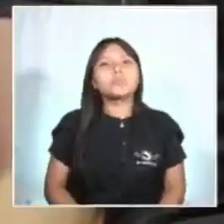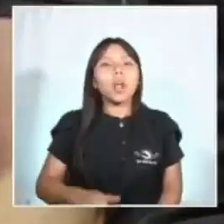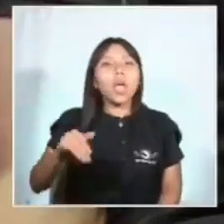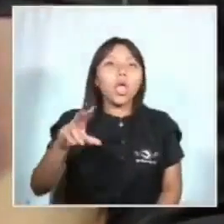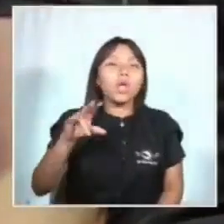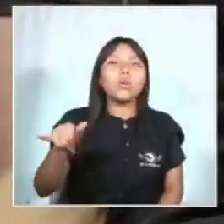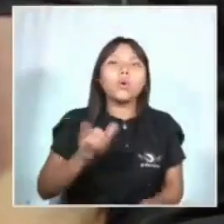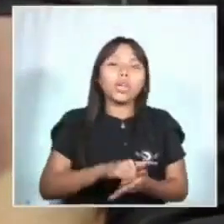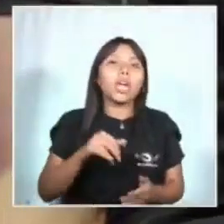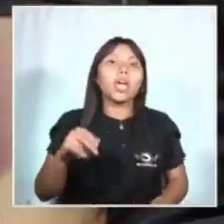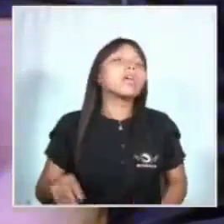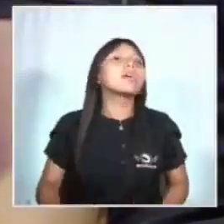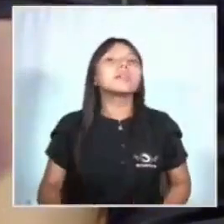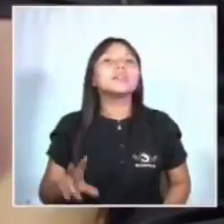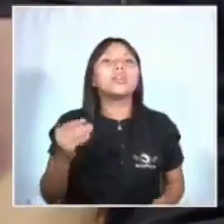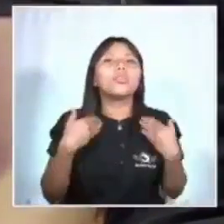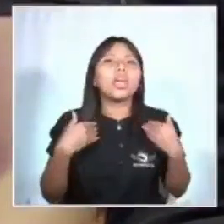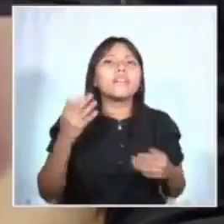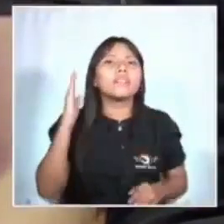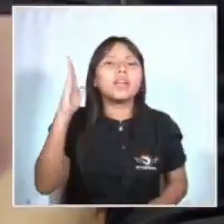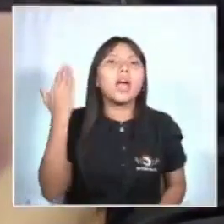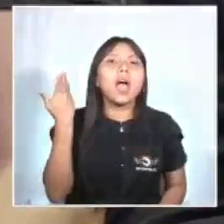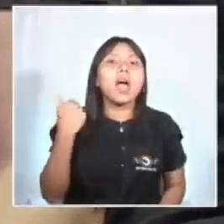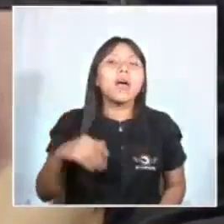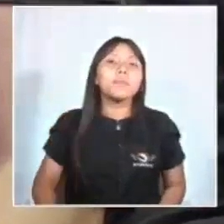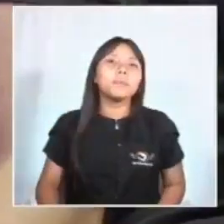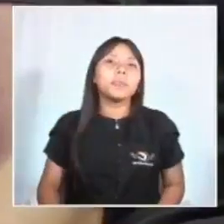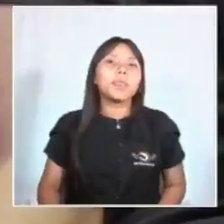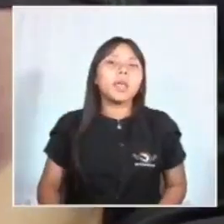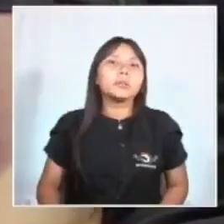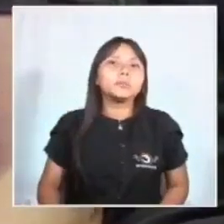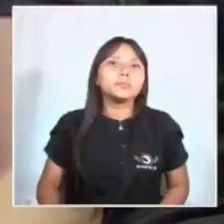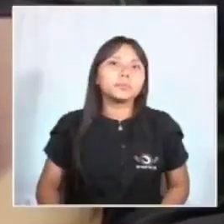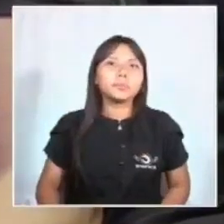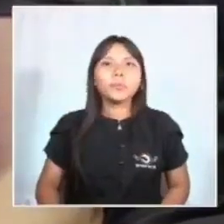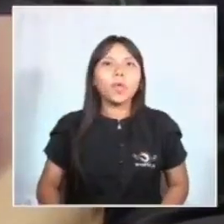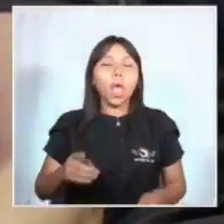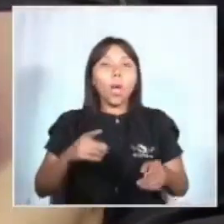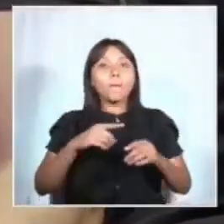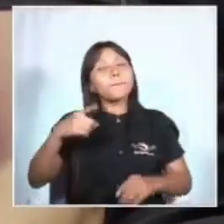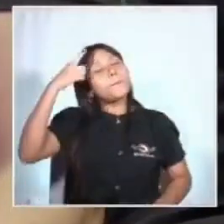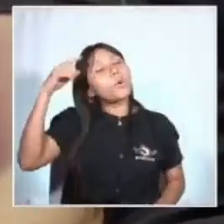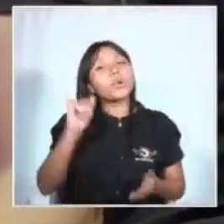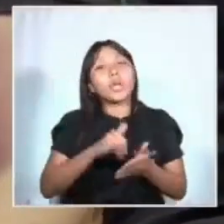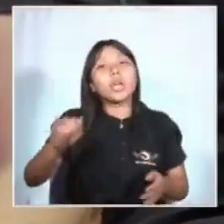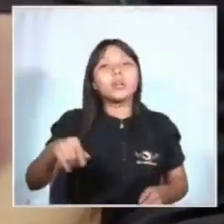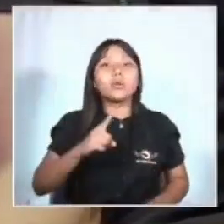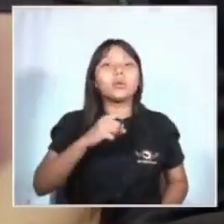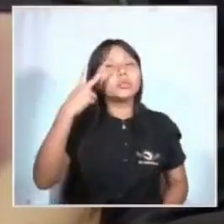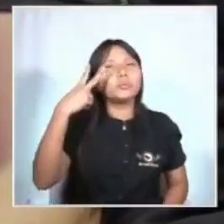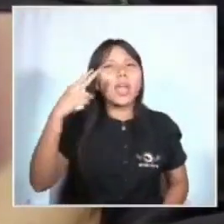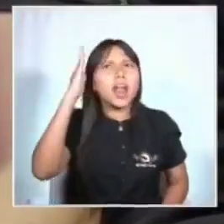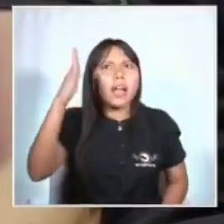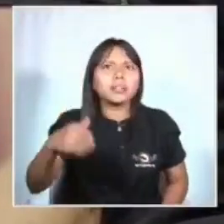donde no tendrán la educación normal estructurada, donde los van a identificar